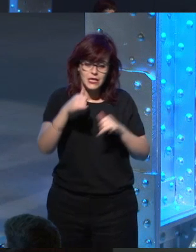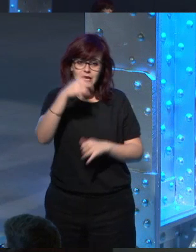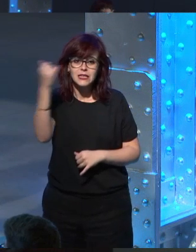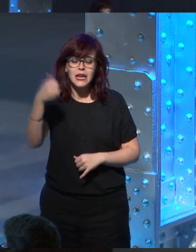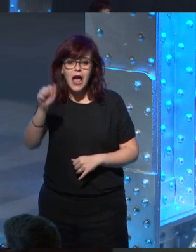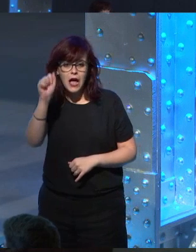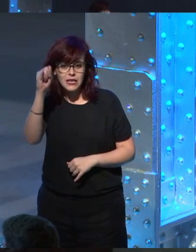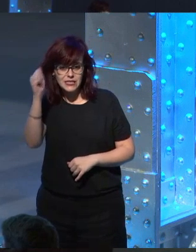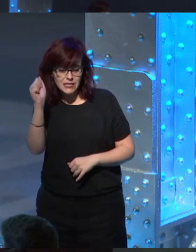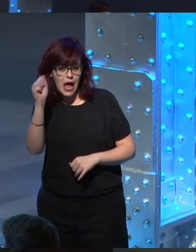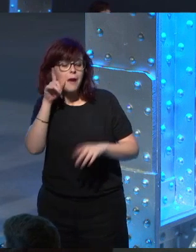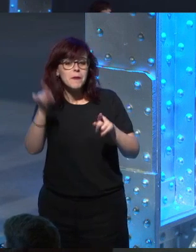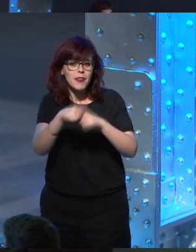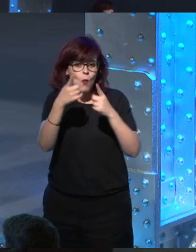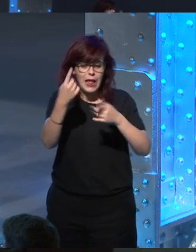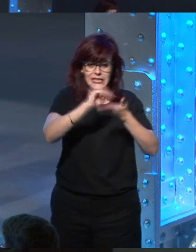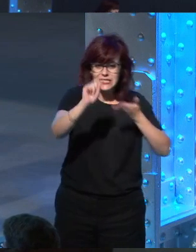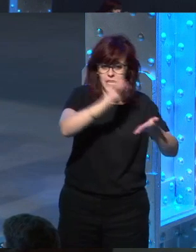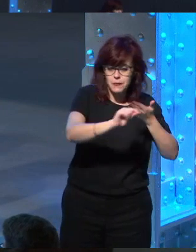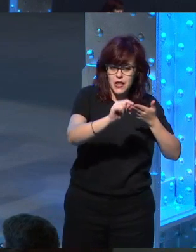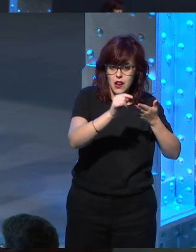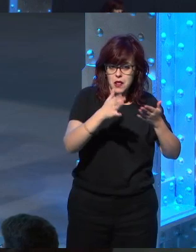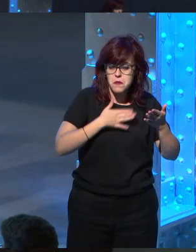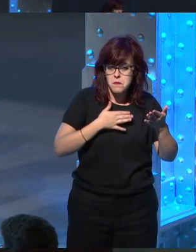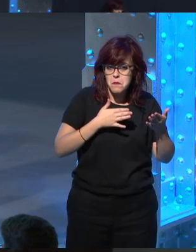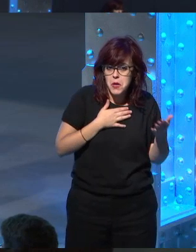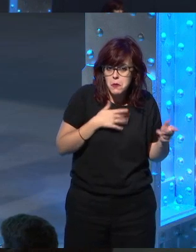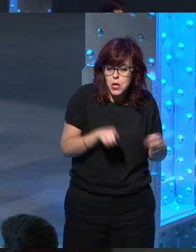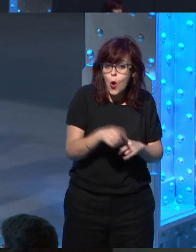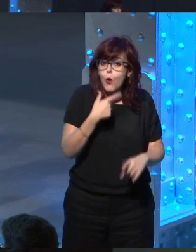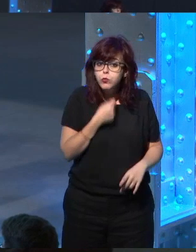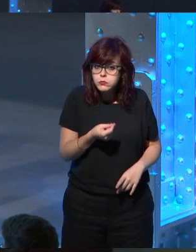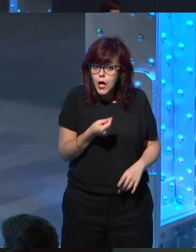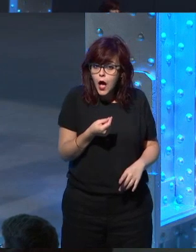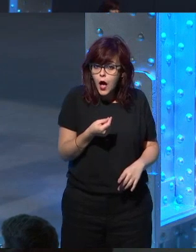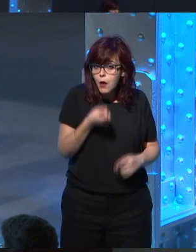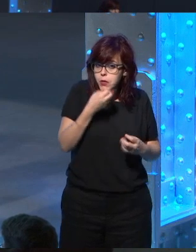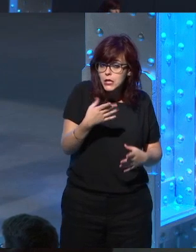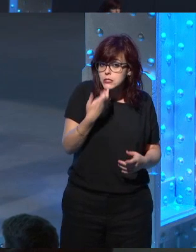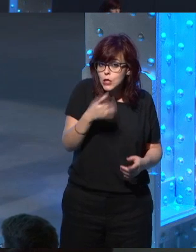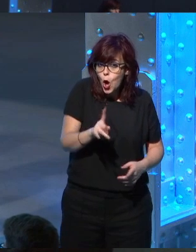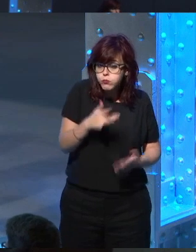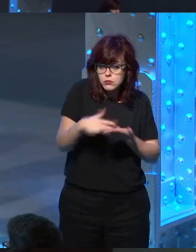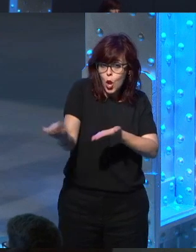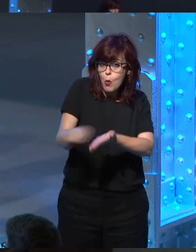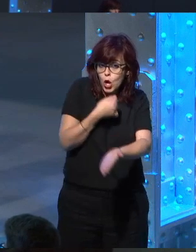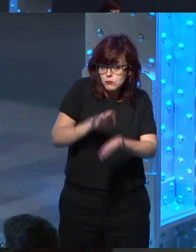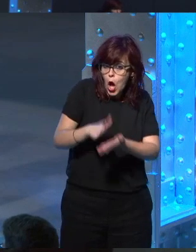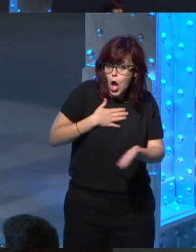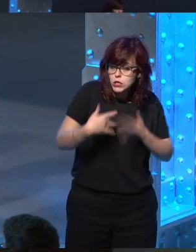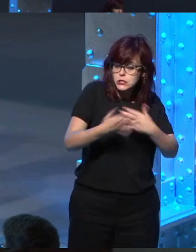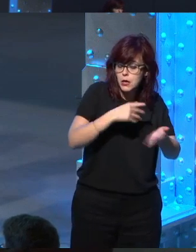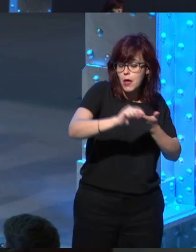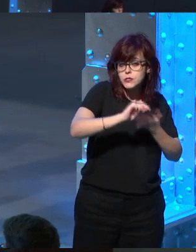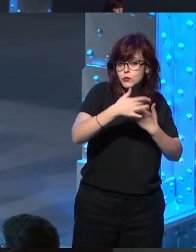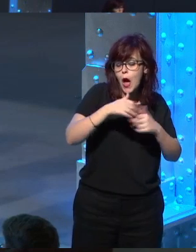subjetivo. Escribí, como era para mí, si te gusta, te gusta, y si no, lo borras, ya está. Bueno, y ya no he